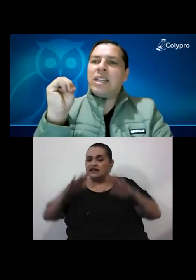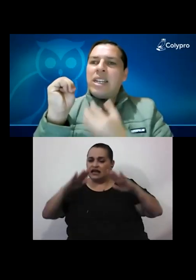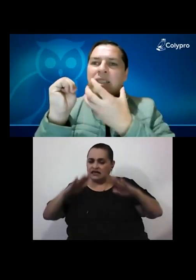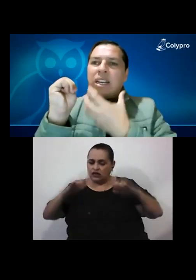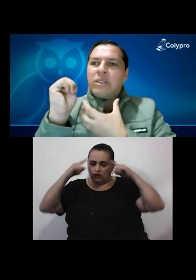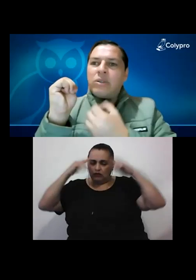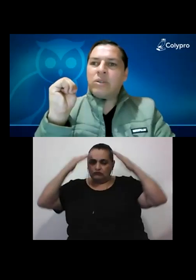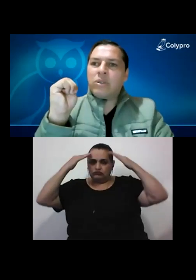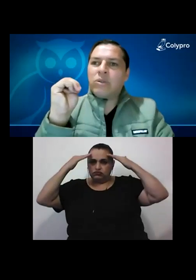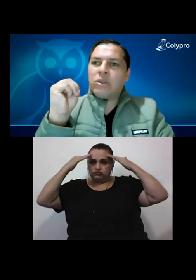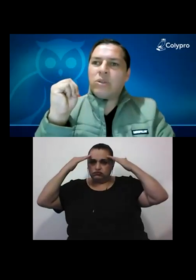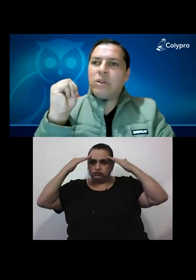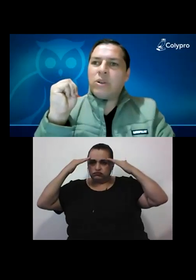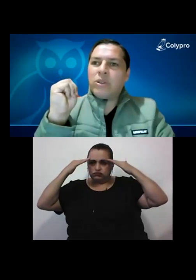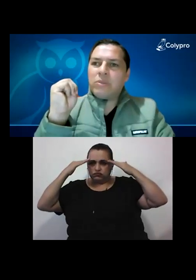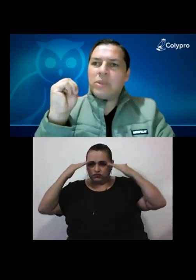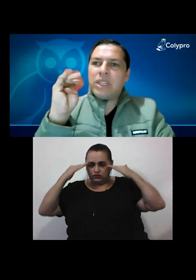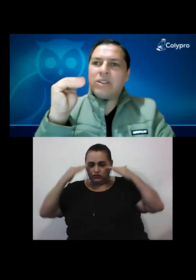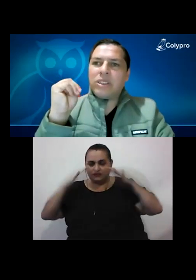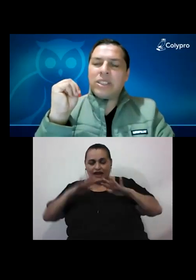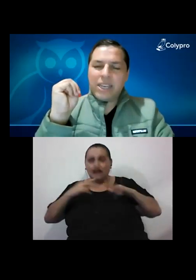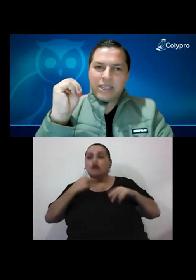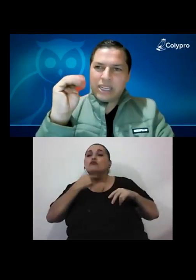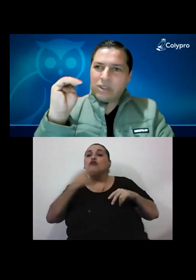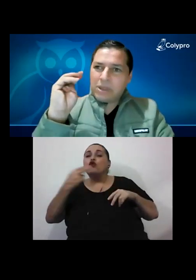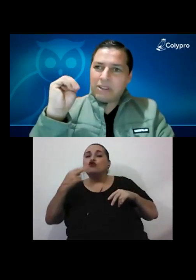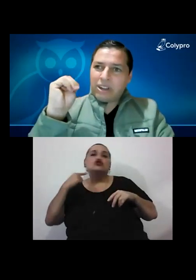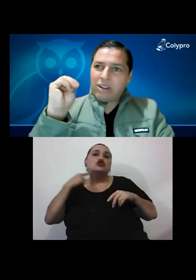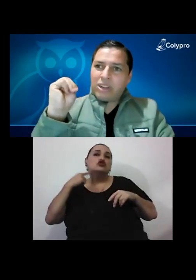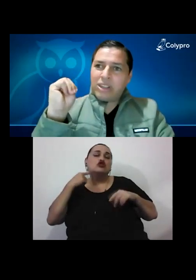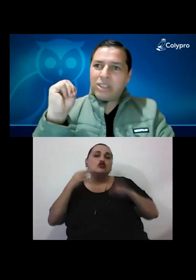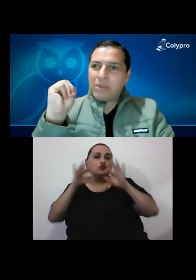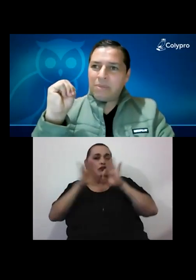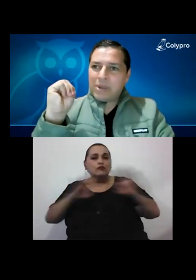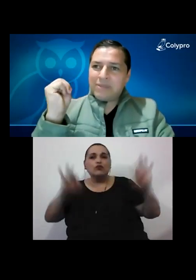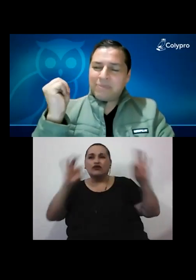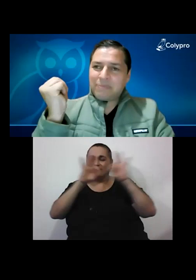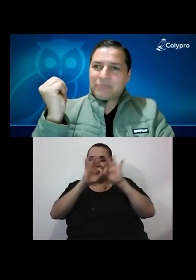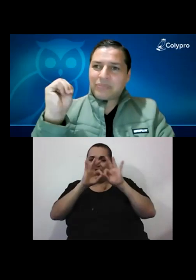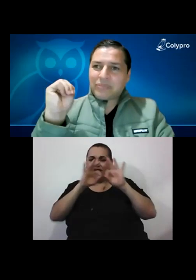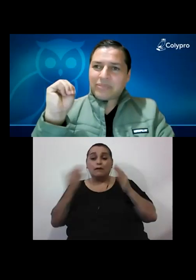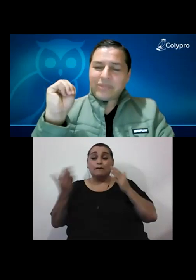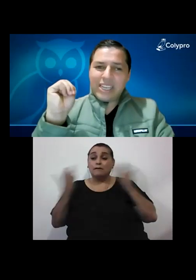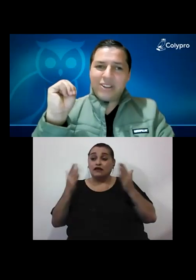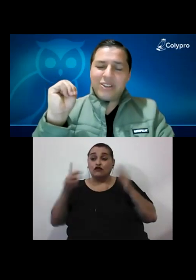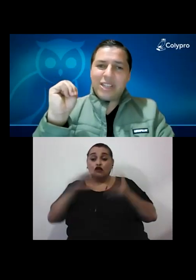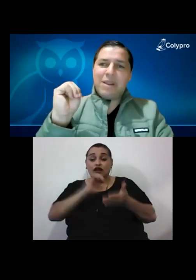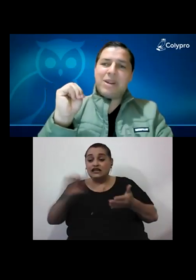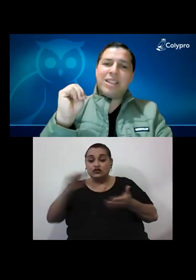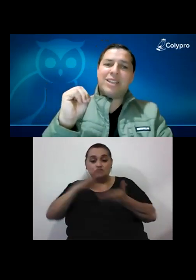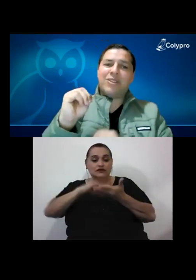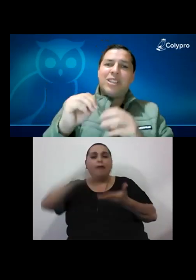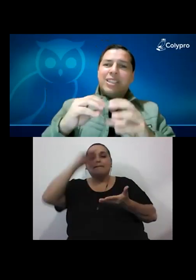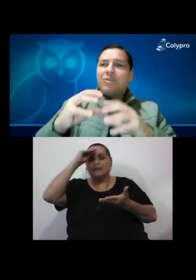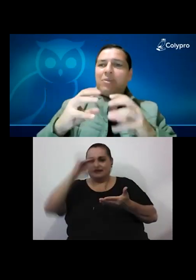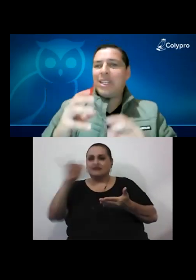estás tranquilizando con tu tono de voz, ¿verdad? Entonces, es una metáfora que los niños también aprenden. Que los niños también